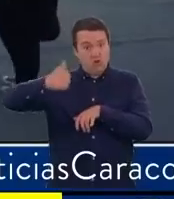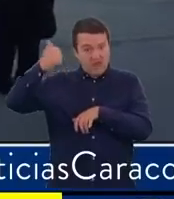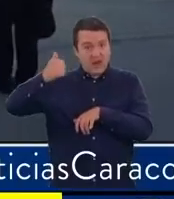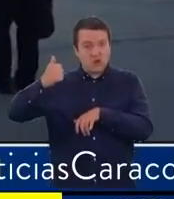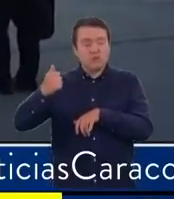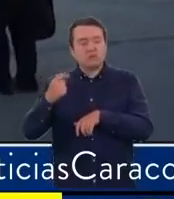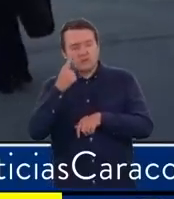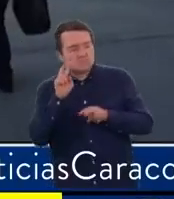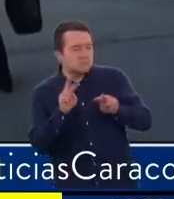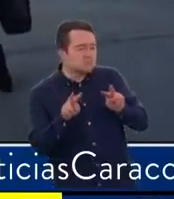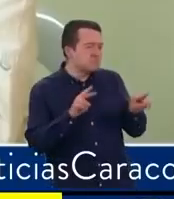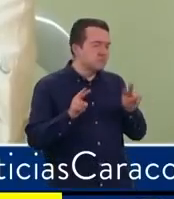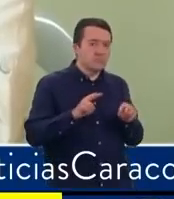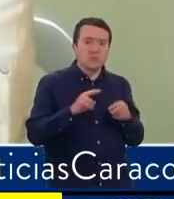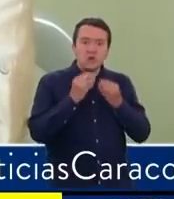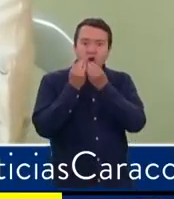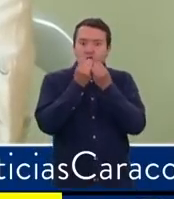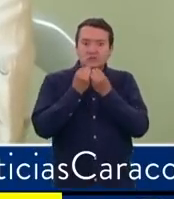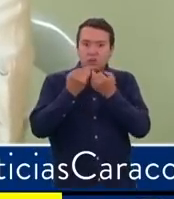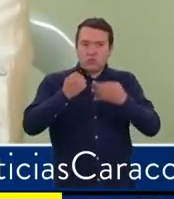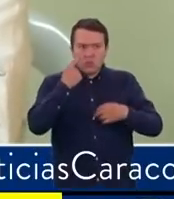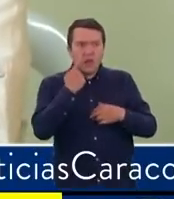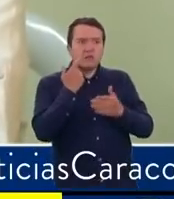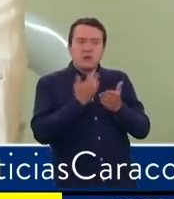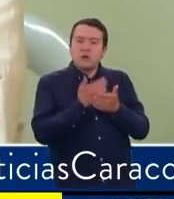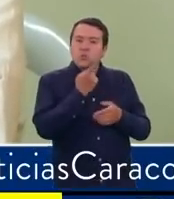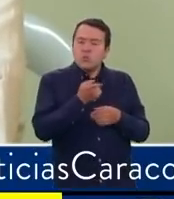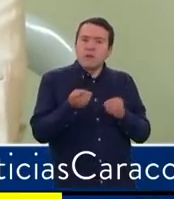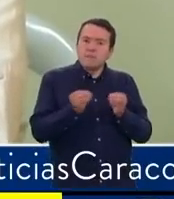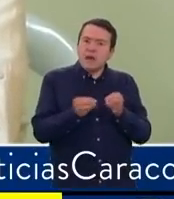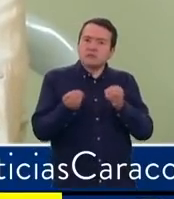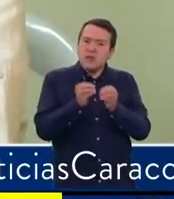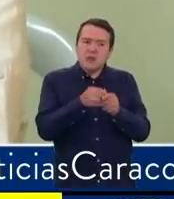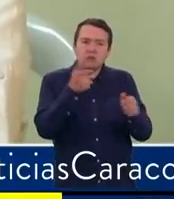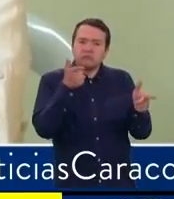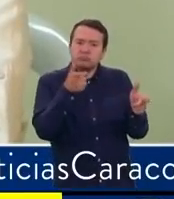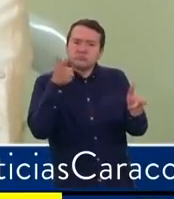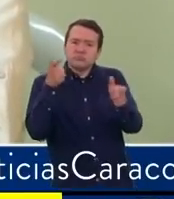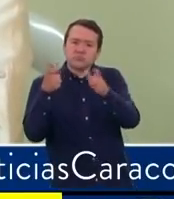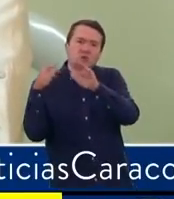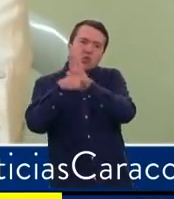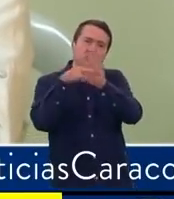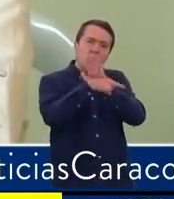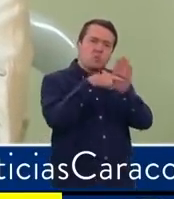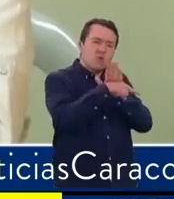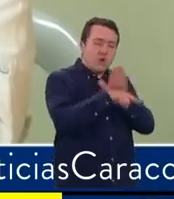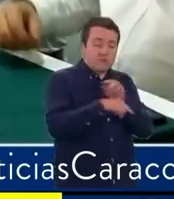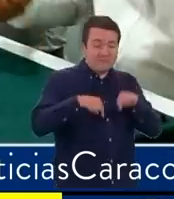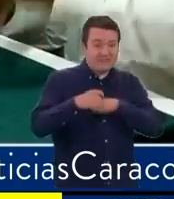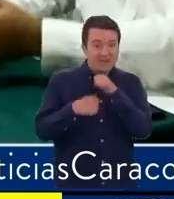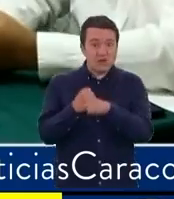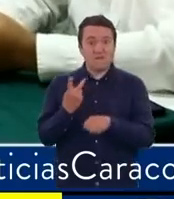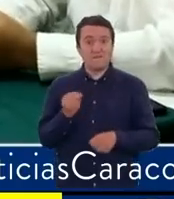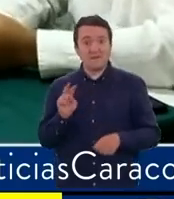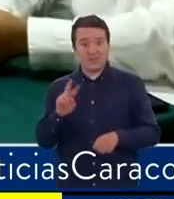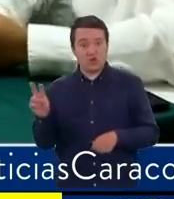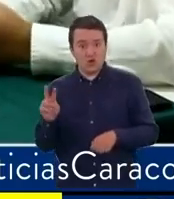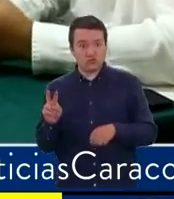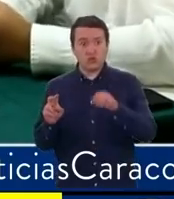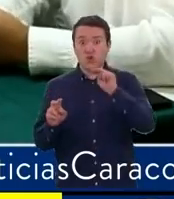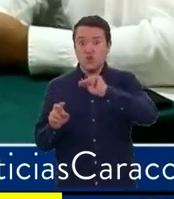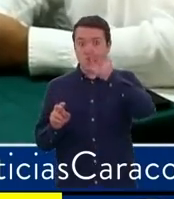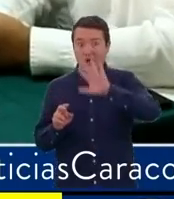consejo de seguridad muy preocupado por el aumento de los casos de homicidio en esa zona tengamos en cuenta que lo que va el donde invertidos en el nordeste antioqueño